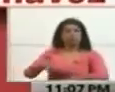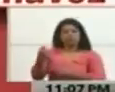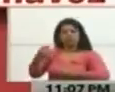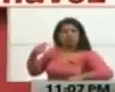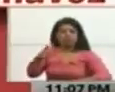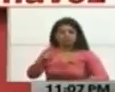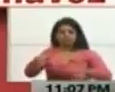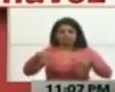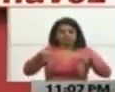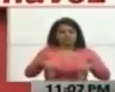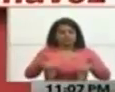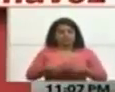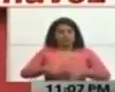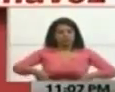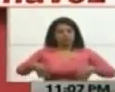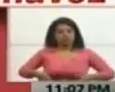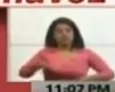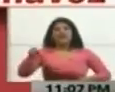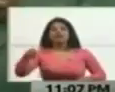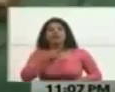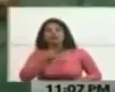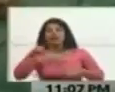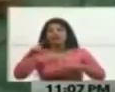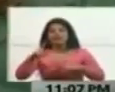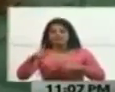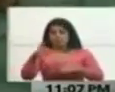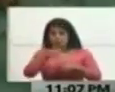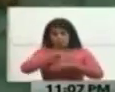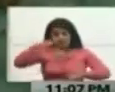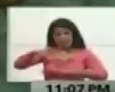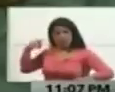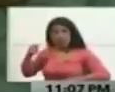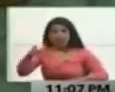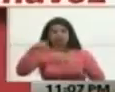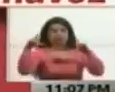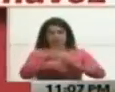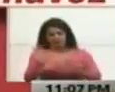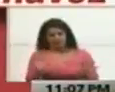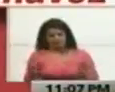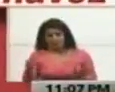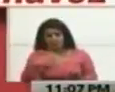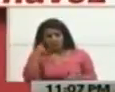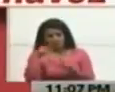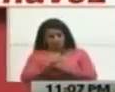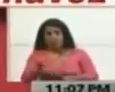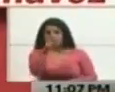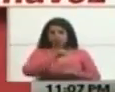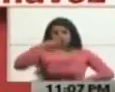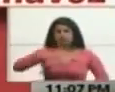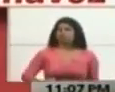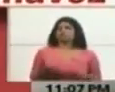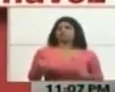foto. Pero los guardias nacionales ahí como debe ser, ¿eh? Como debe ser. Claro, esto es una